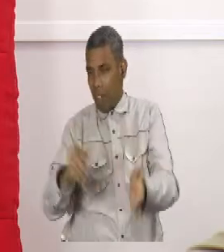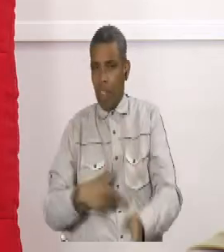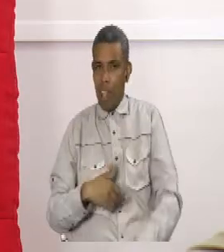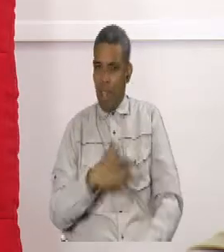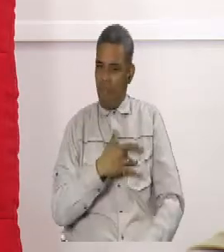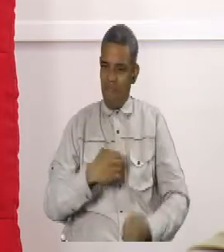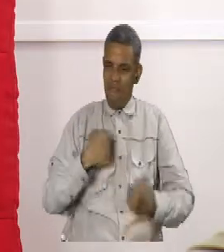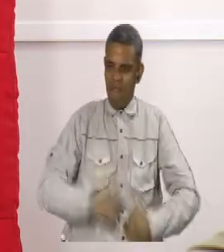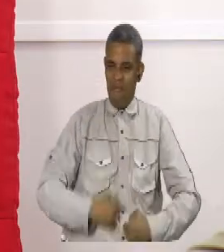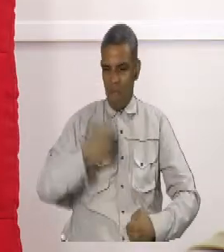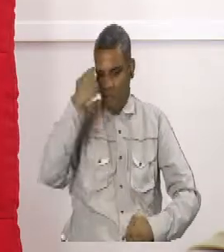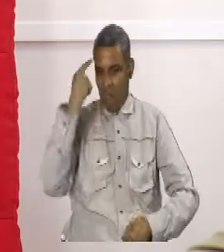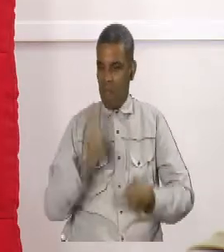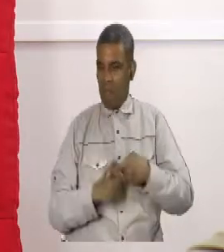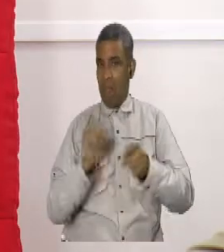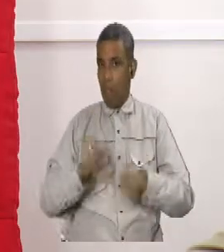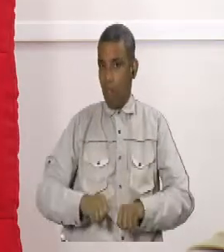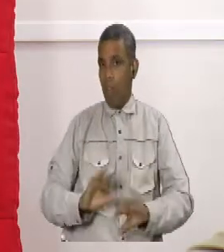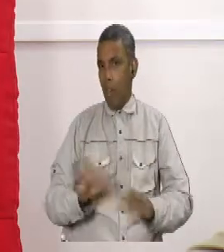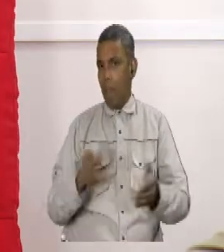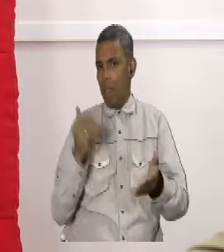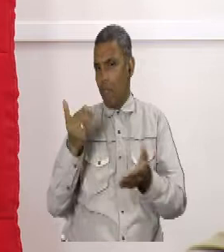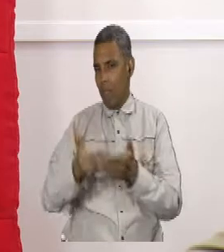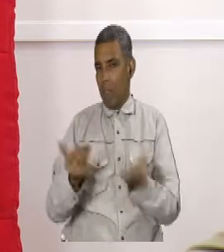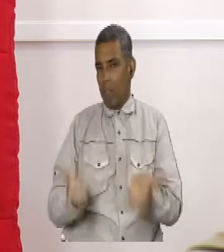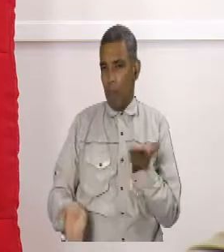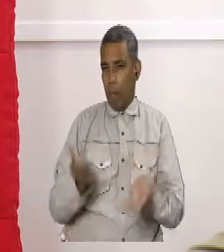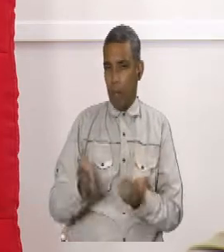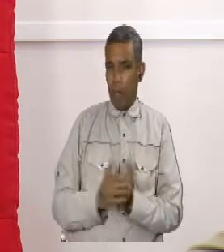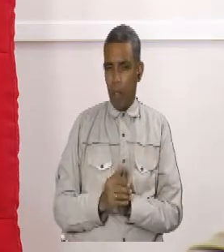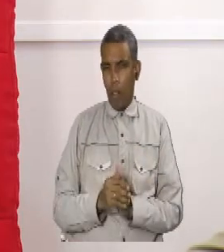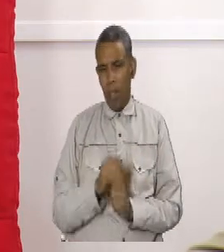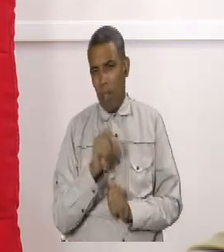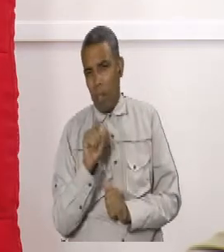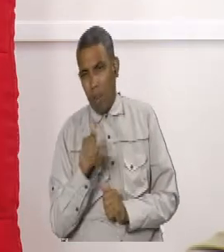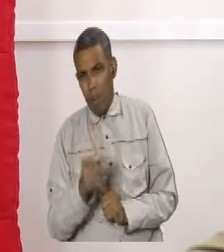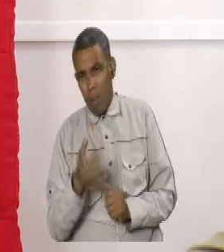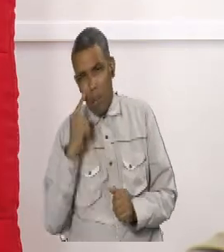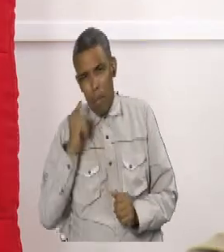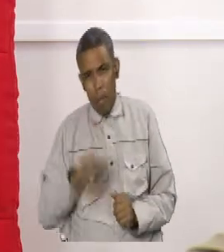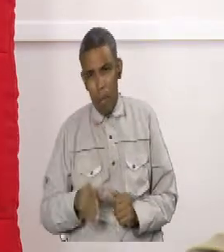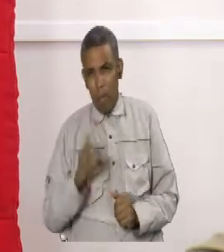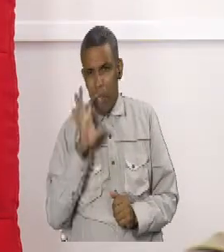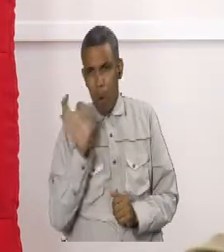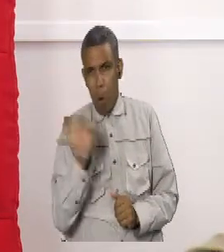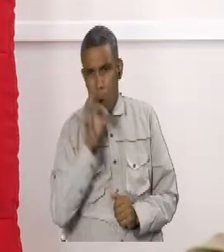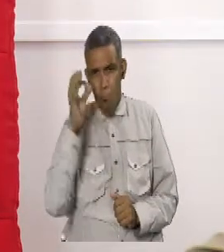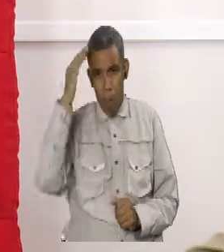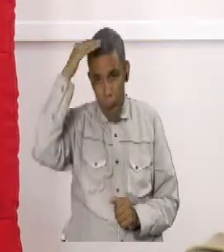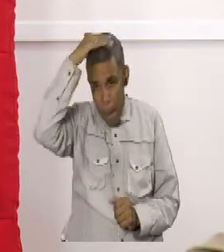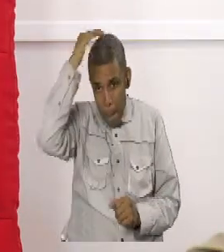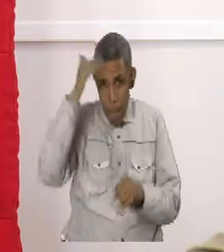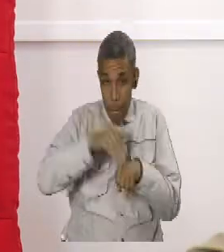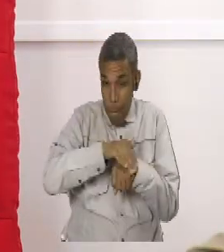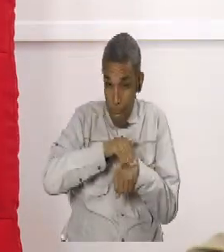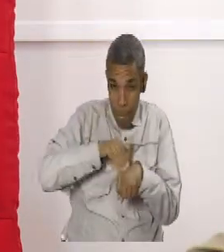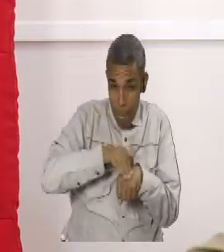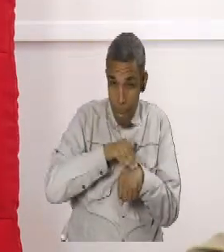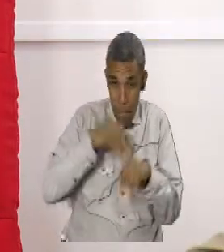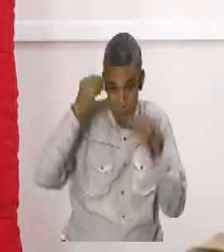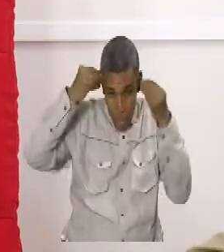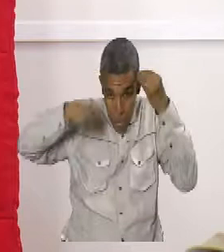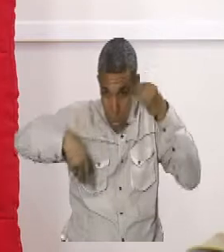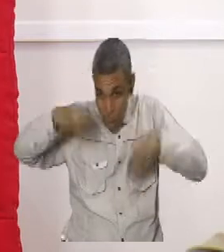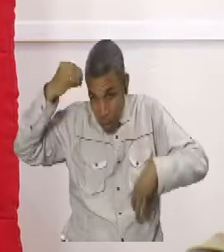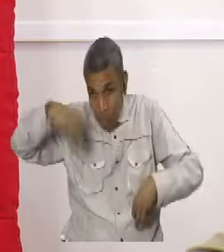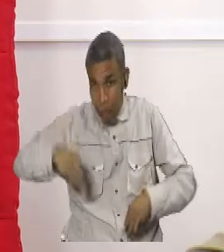puede decir que afecta más a hombres que a mujeres? Porque pareciera, ¿no? Los hombres a veces se ven más calvos, la coronita, las entradas. De